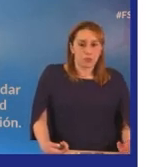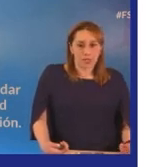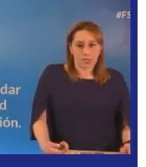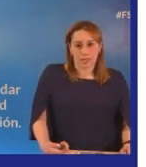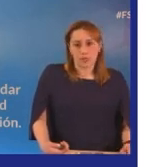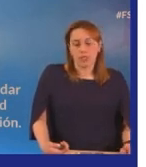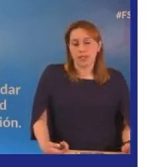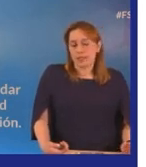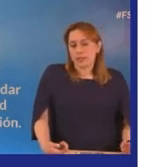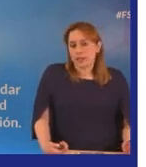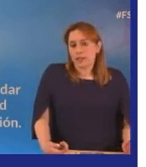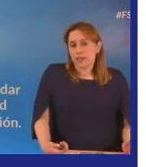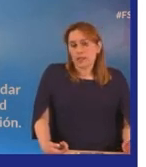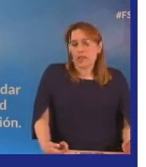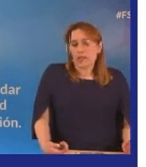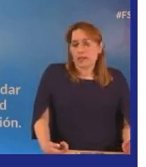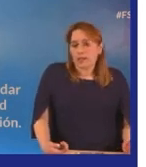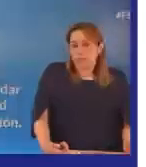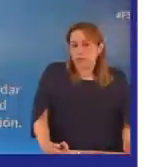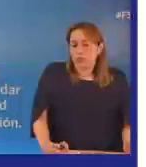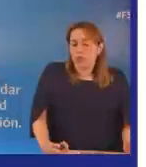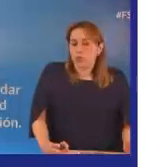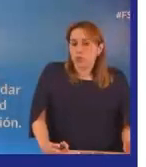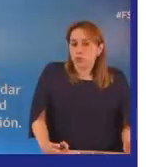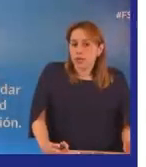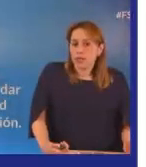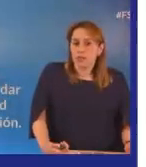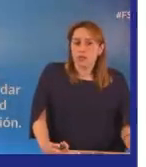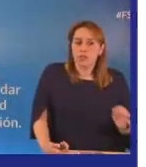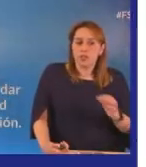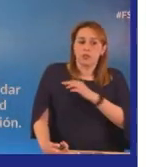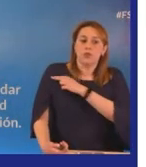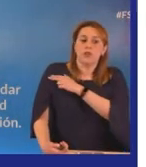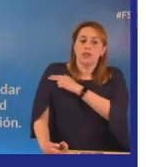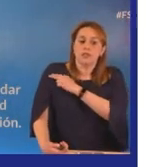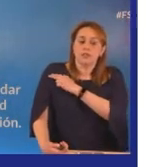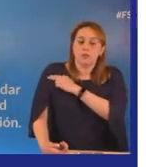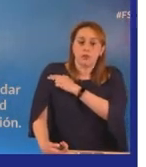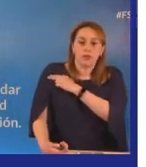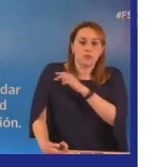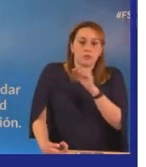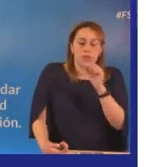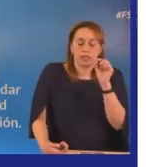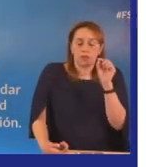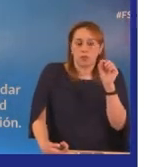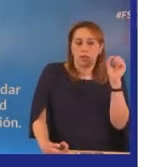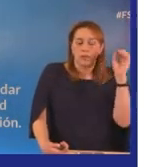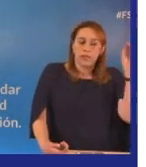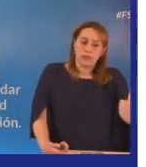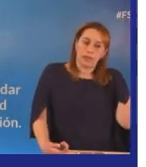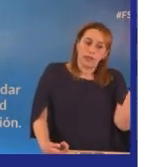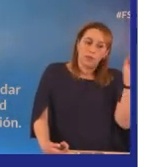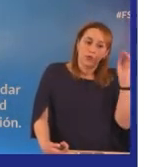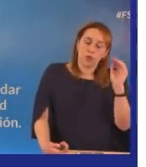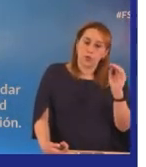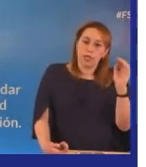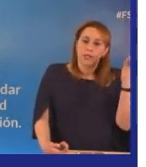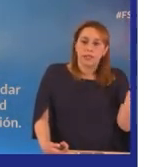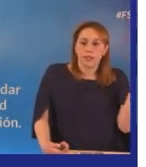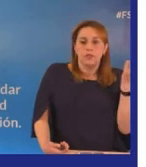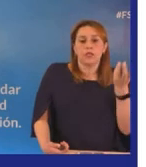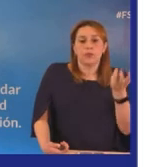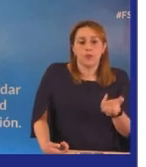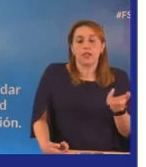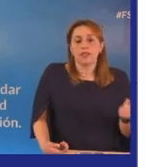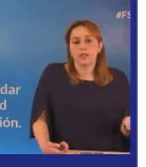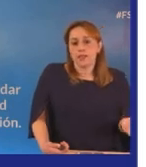realmente no es un masaje, es una técnica de facilitación neuromuscular donde yo estimulo la parte muscular